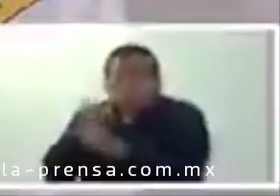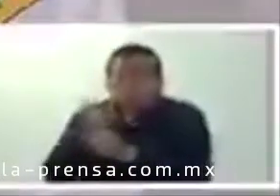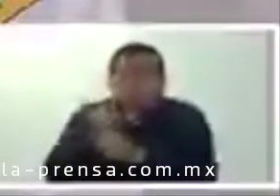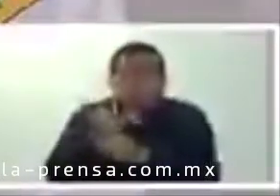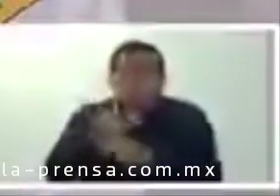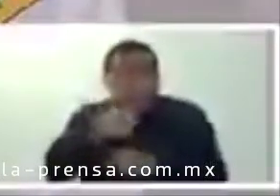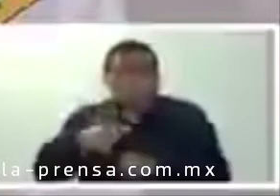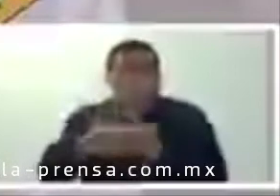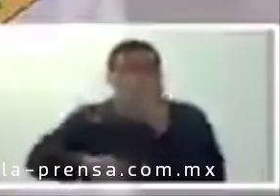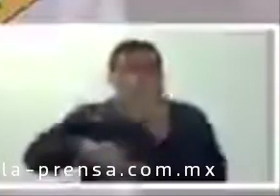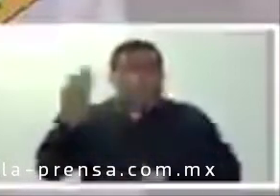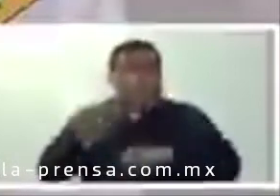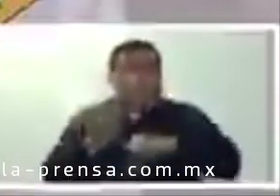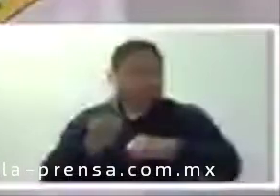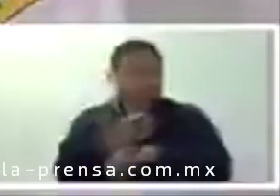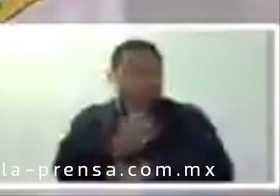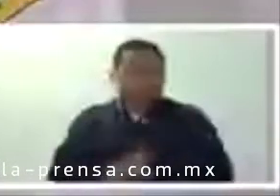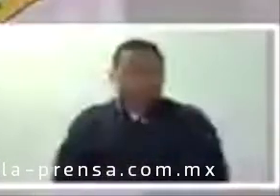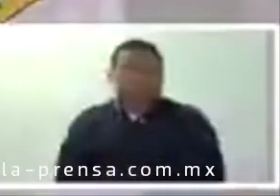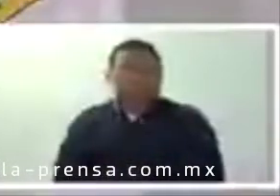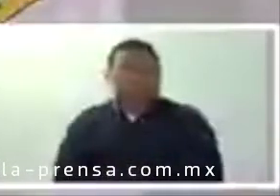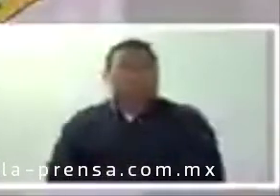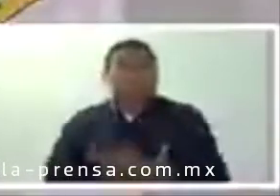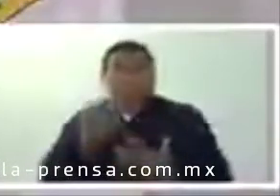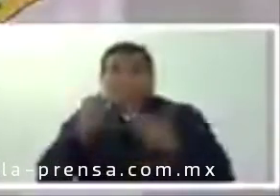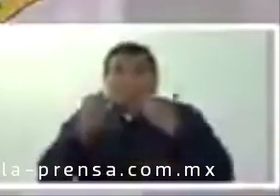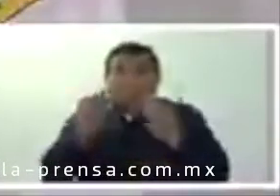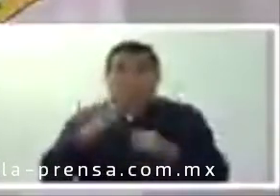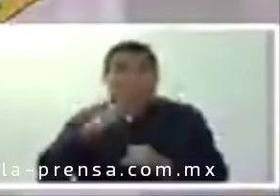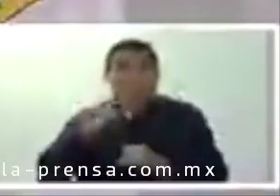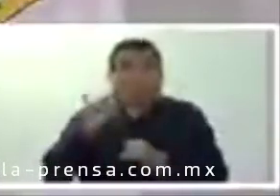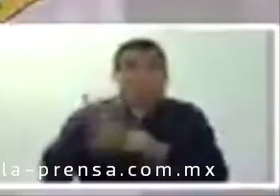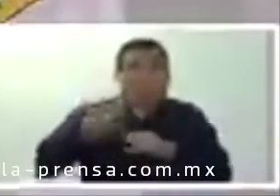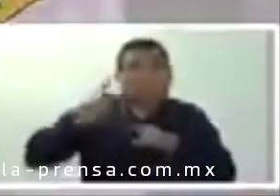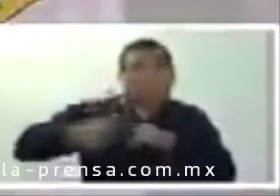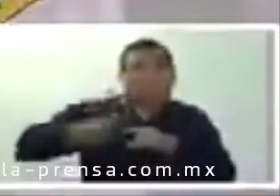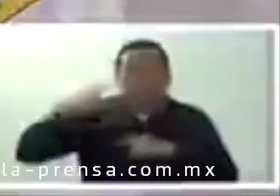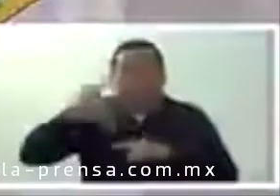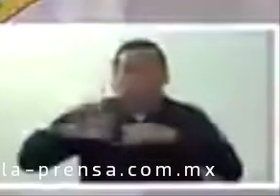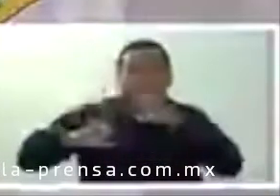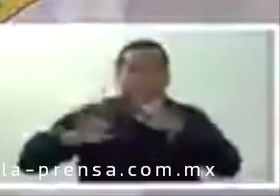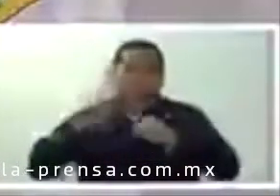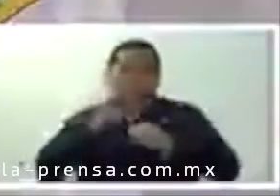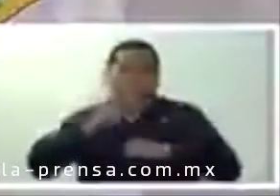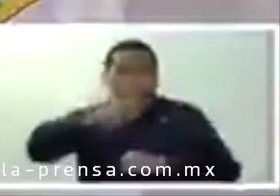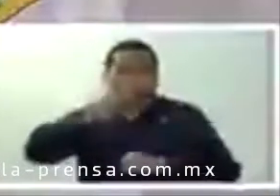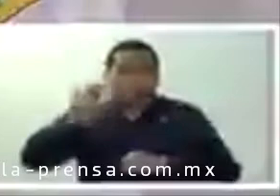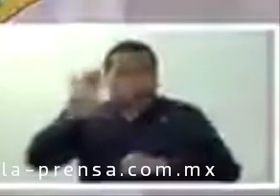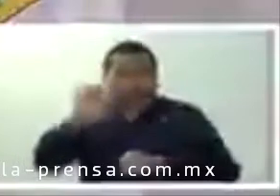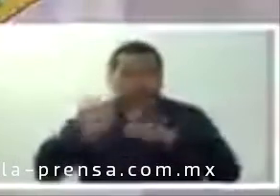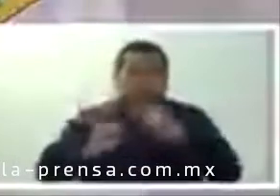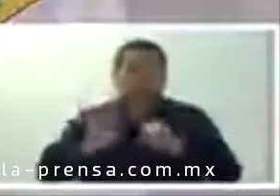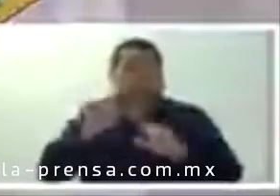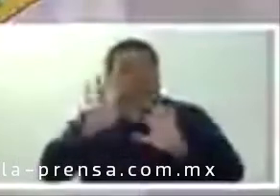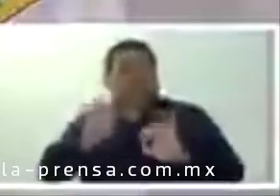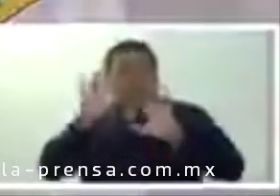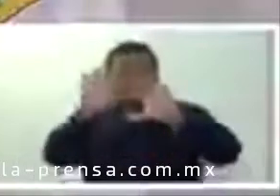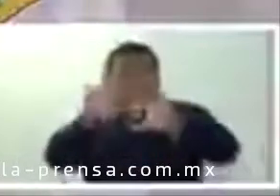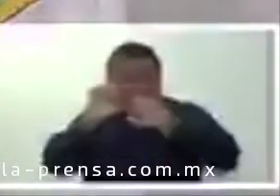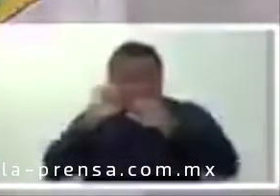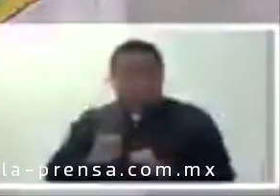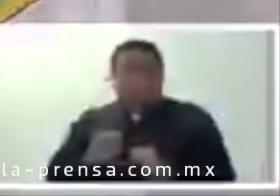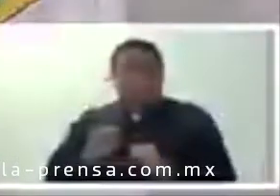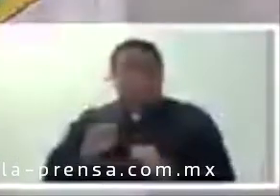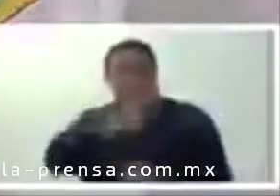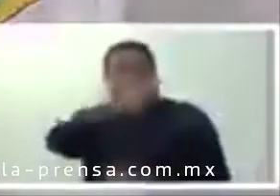de la fiscalía del estado para dar con los responsables de los feminicidios caerá sobre ellos